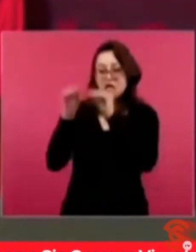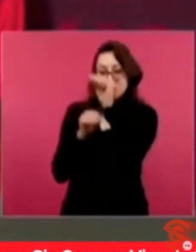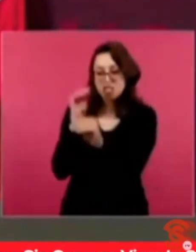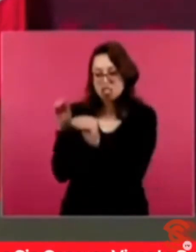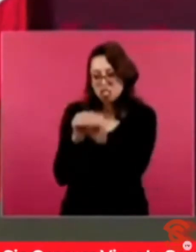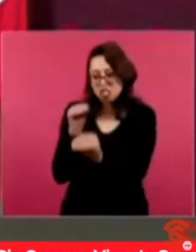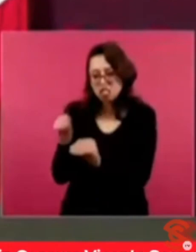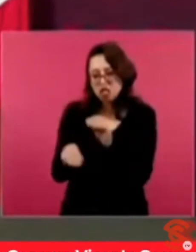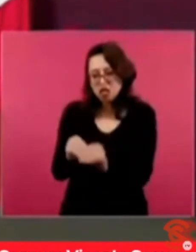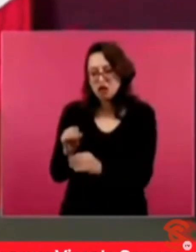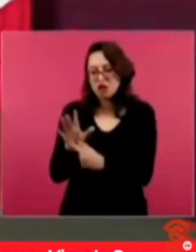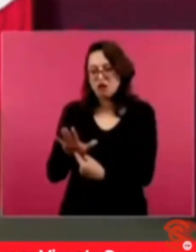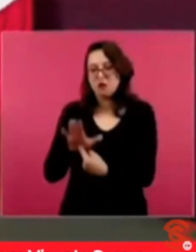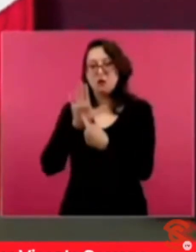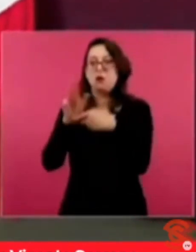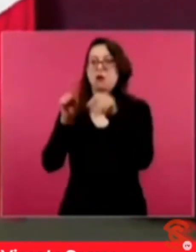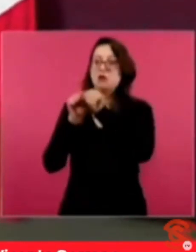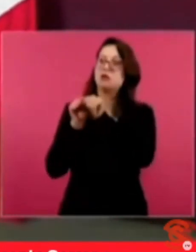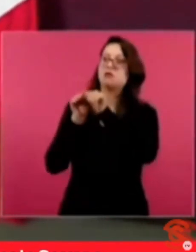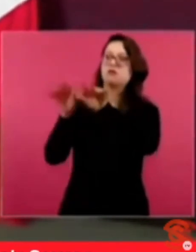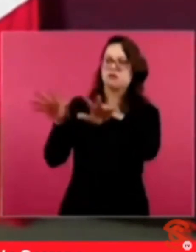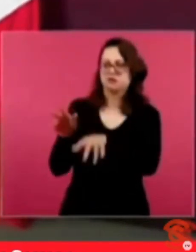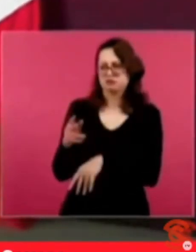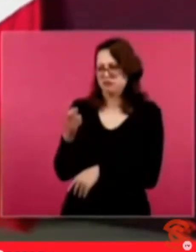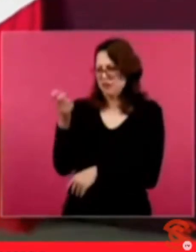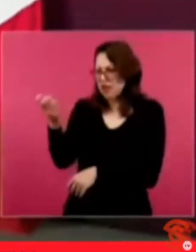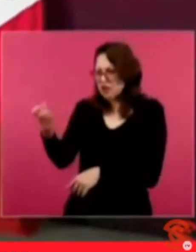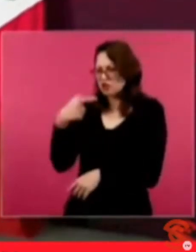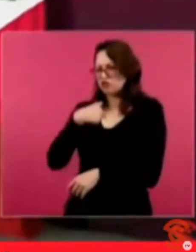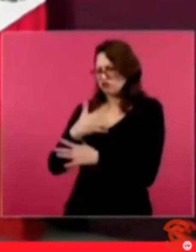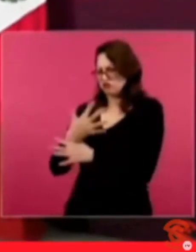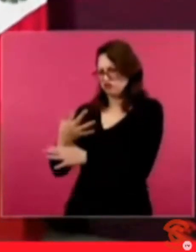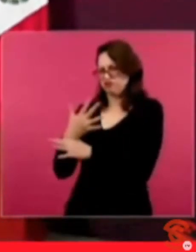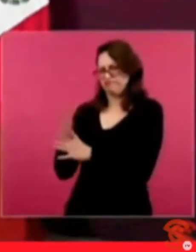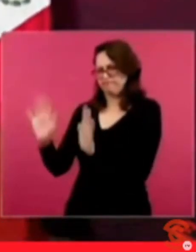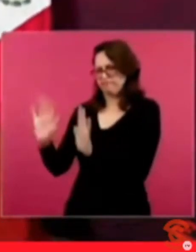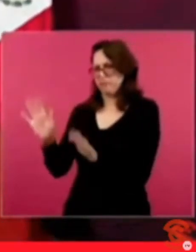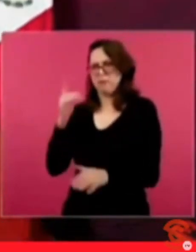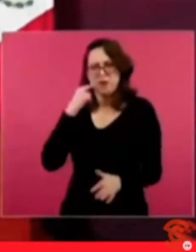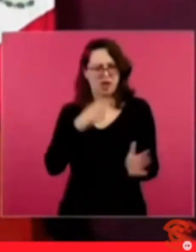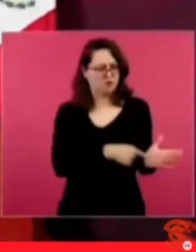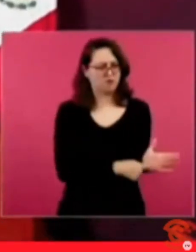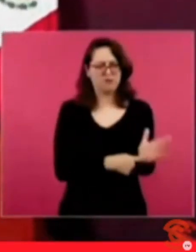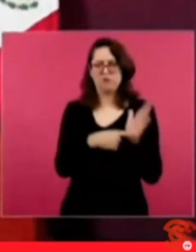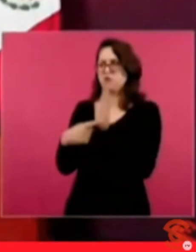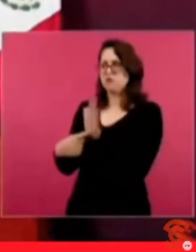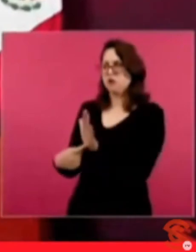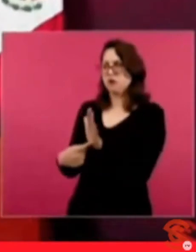que habían manipulado lo que yo había expresado,